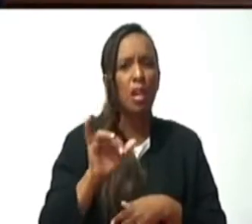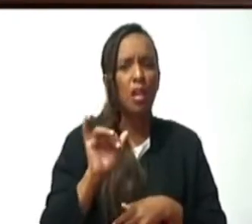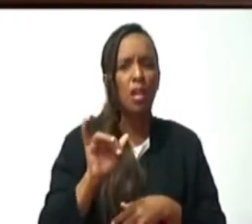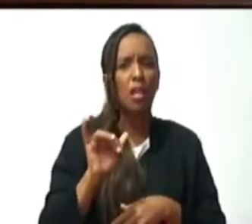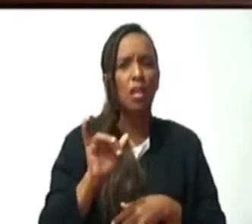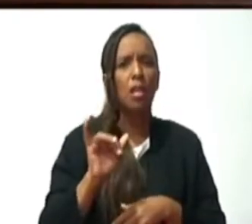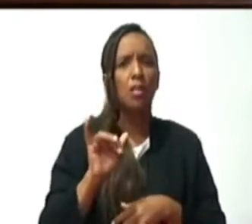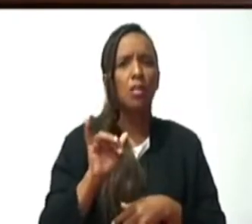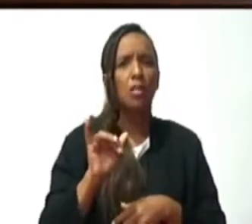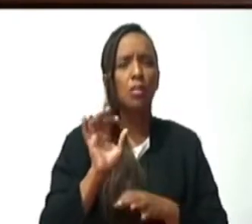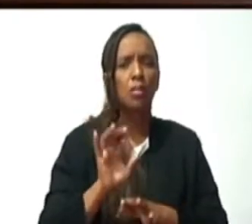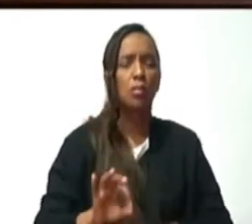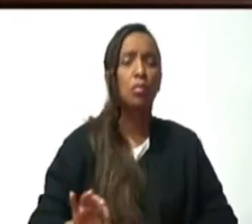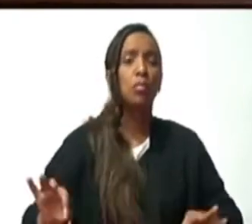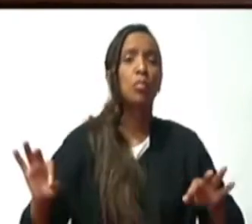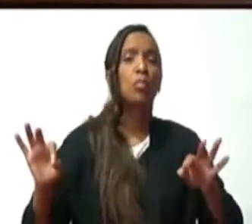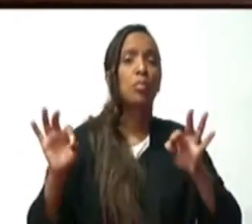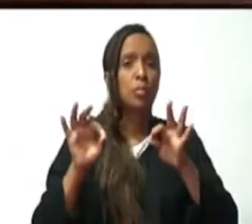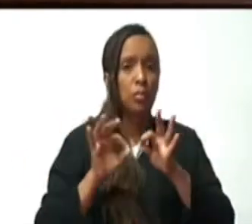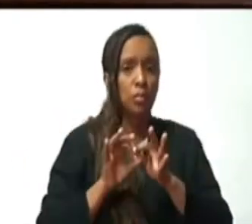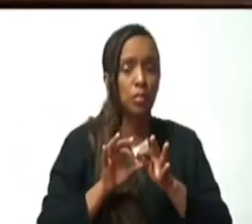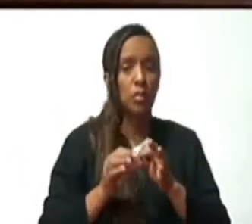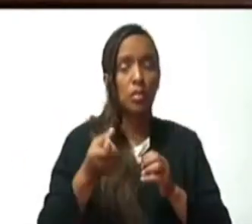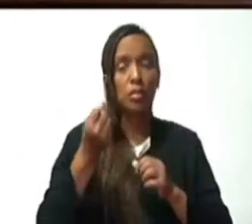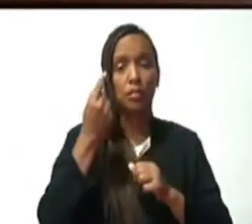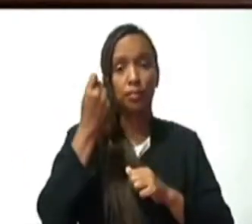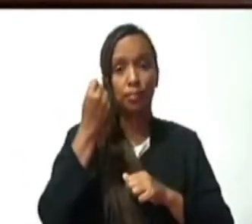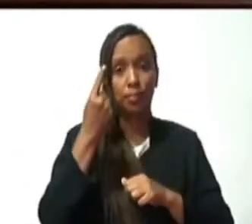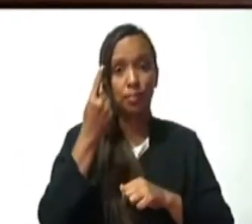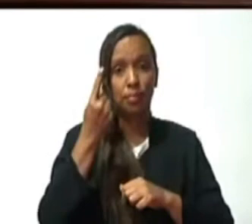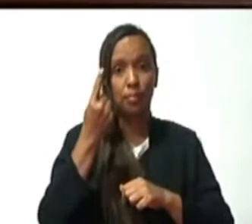país en cuanto al idioma inglés.